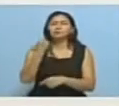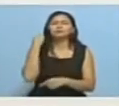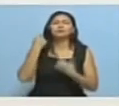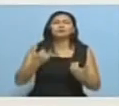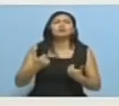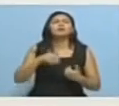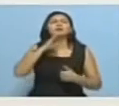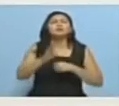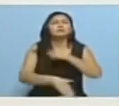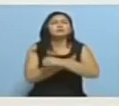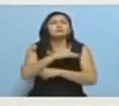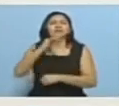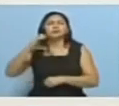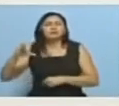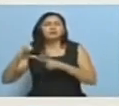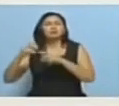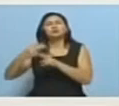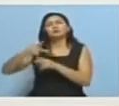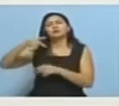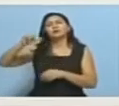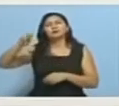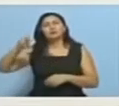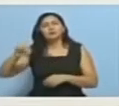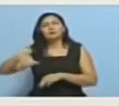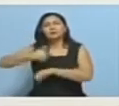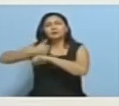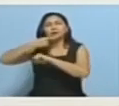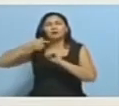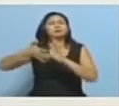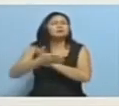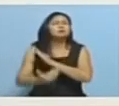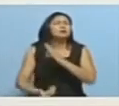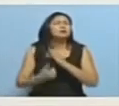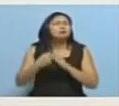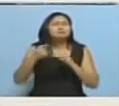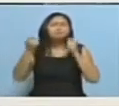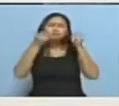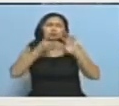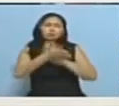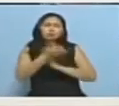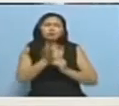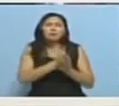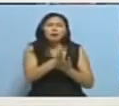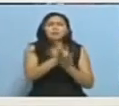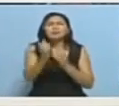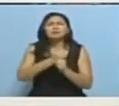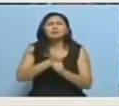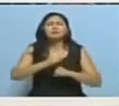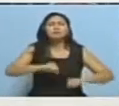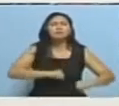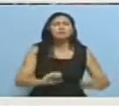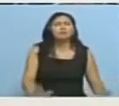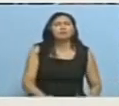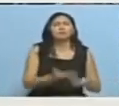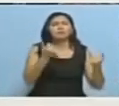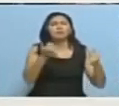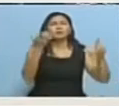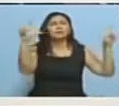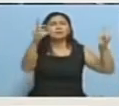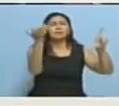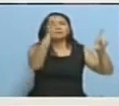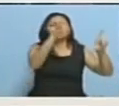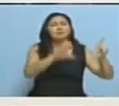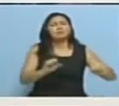ministra de las TIC, Karen Abudinen, dio a conocer nuevas líneas de acción con el fin de fortalecer los contenidos de los canales públicos del